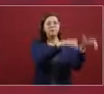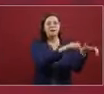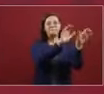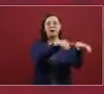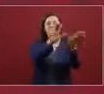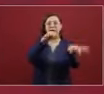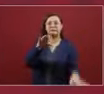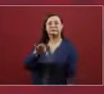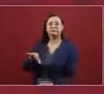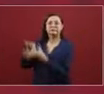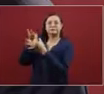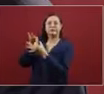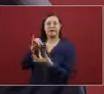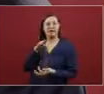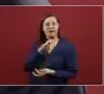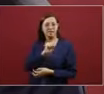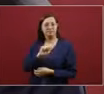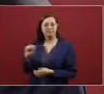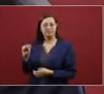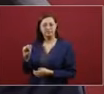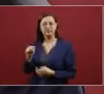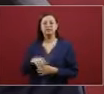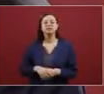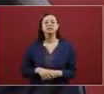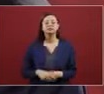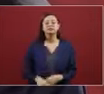Esta cifra significa